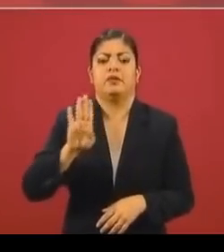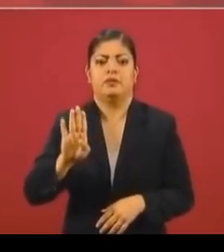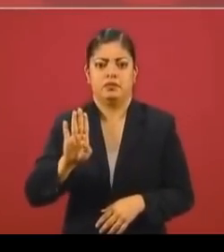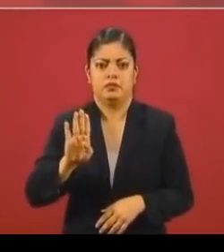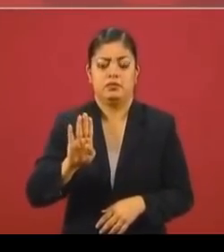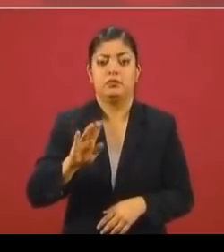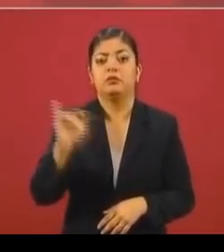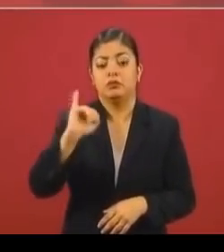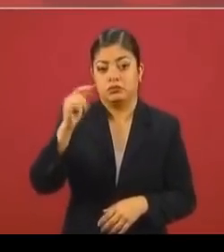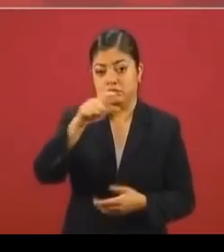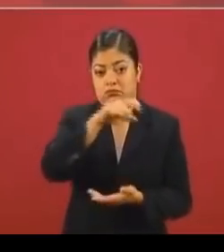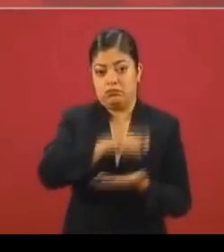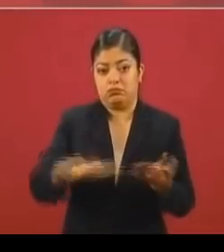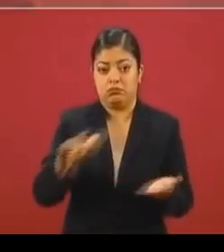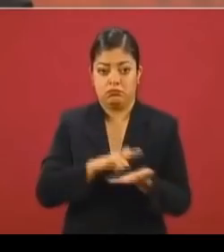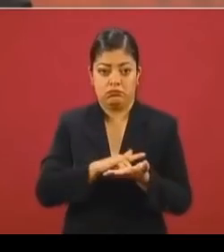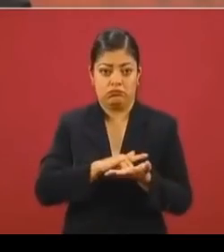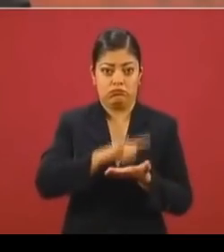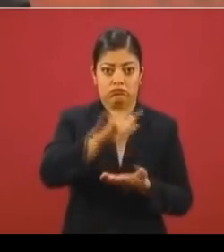avión de lujo,